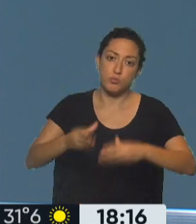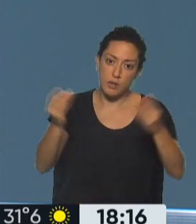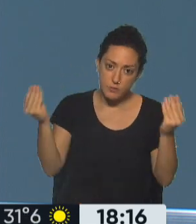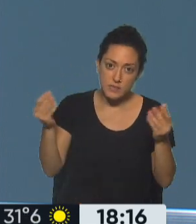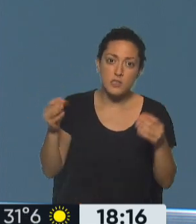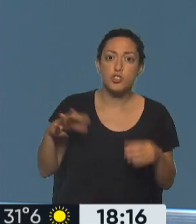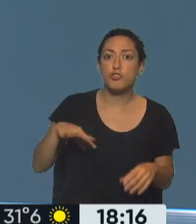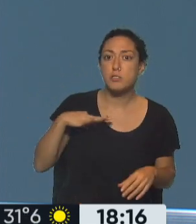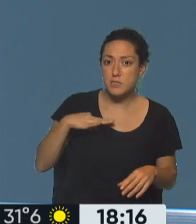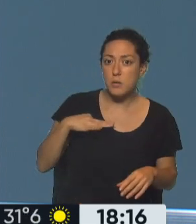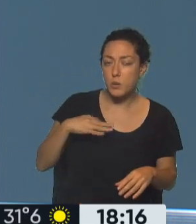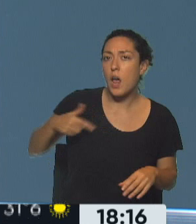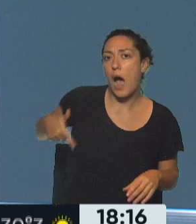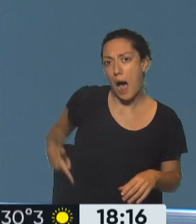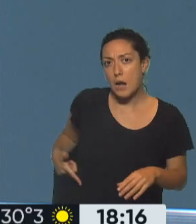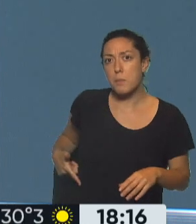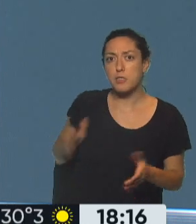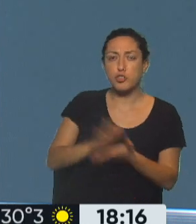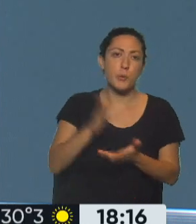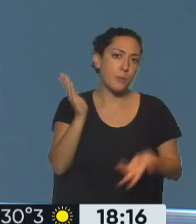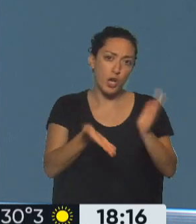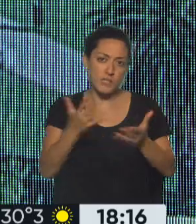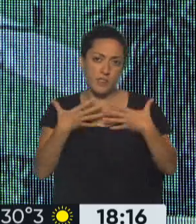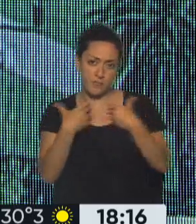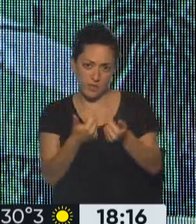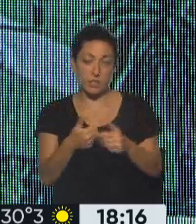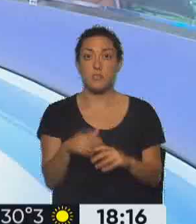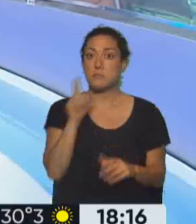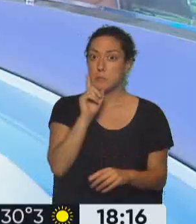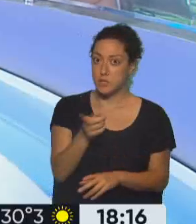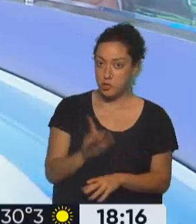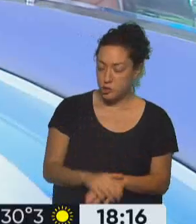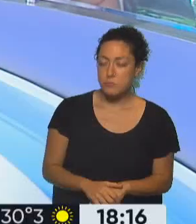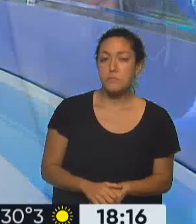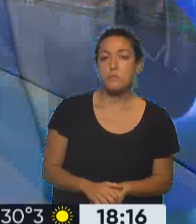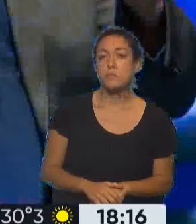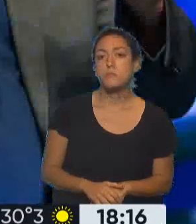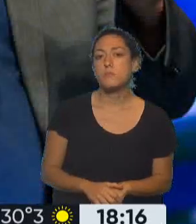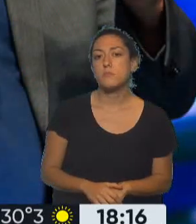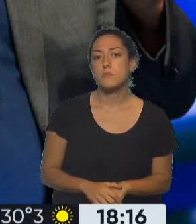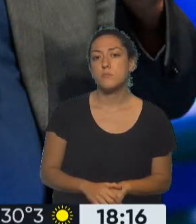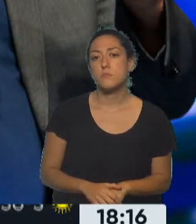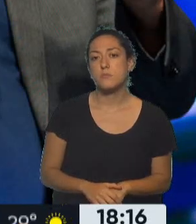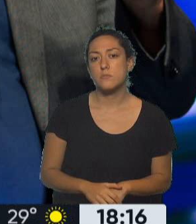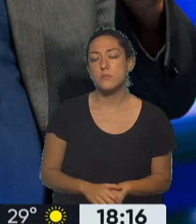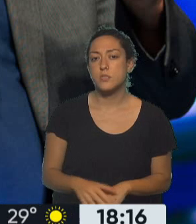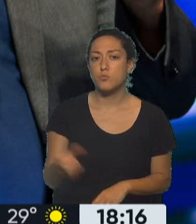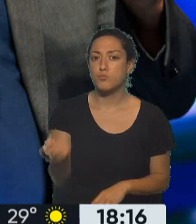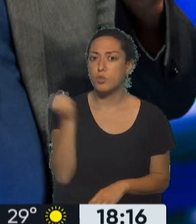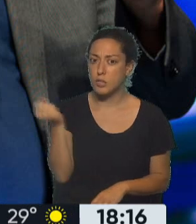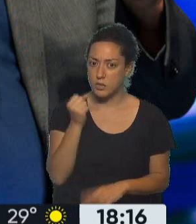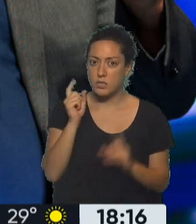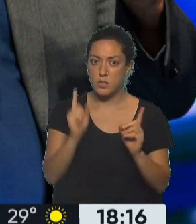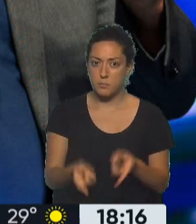llamado a la sociedad civil a armarse frente a la violencia. Con todo el peligro que eso implica, ¿no? Totalmente. Seguimos con Después, la segunda. Retira, esto es muy clave también,